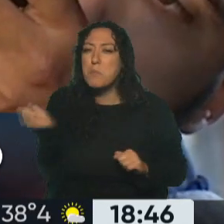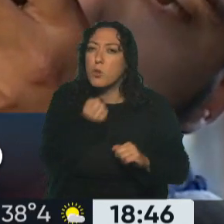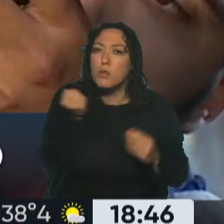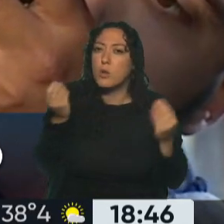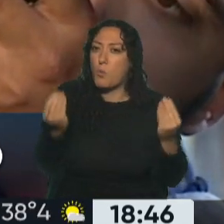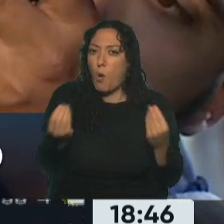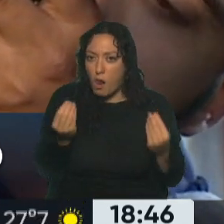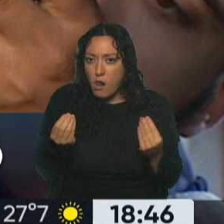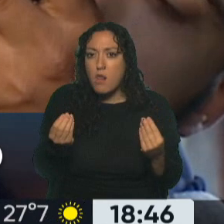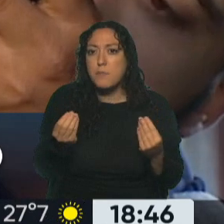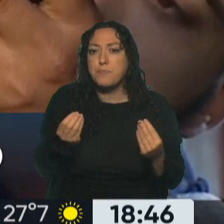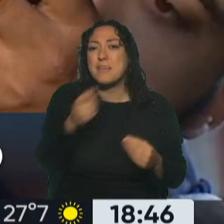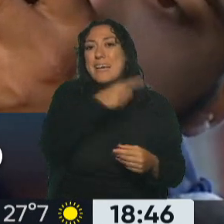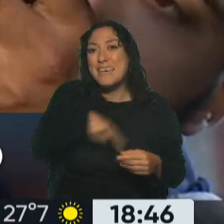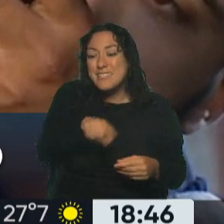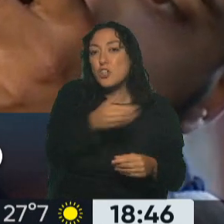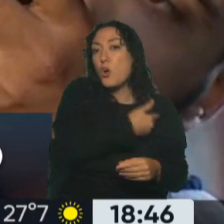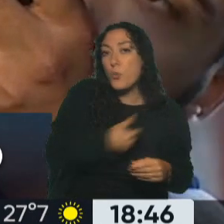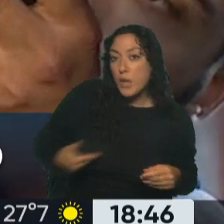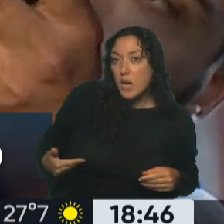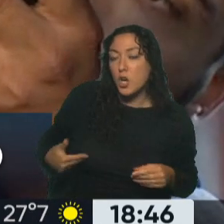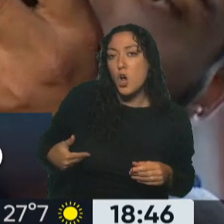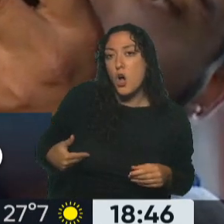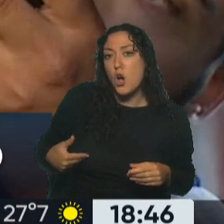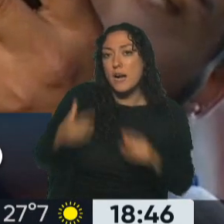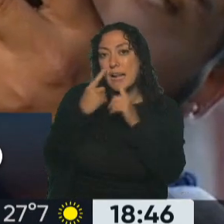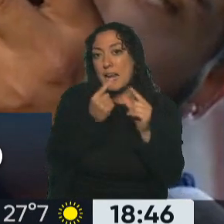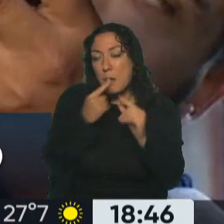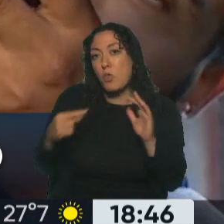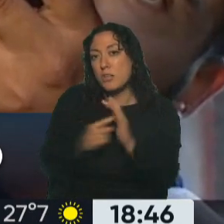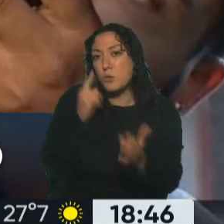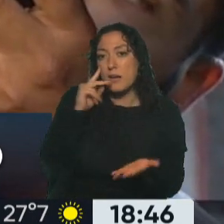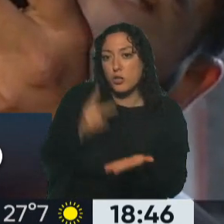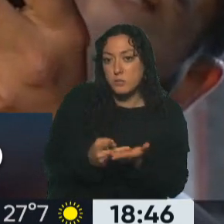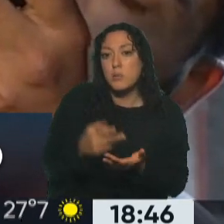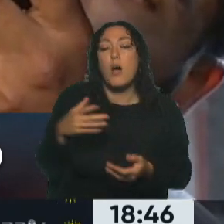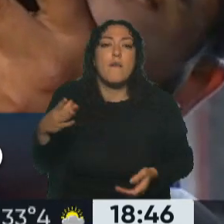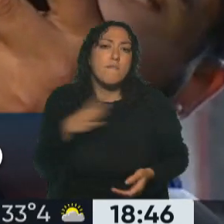que no hay un desconocimiento del reclamo de la ciudad. Ahora hay que trabajar,